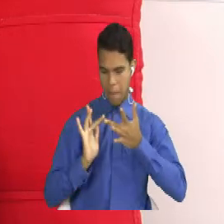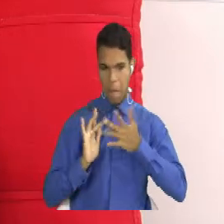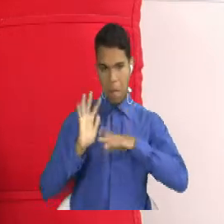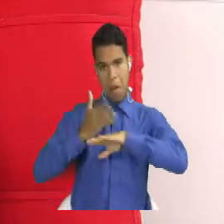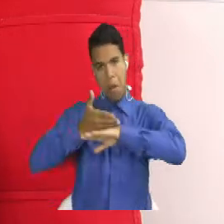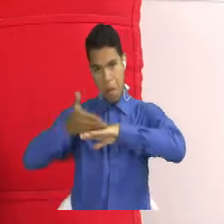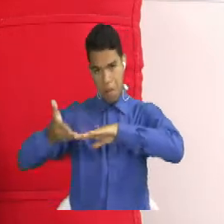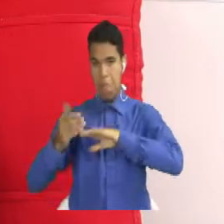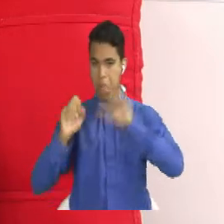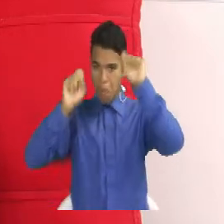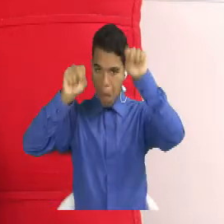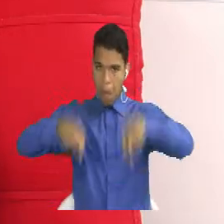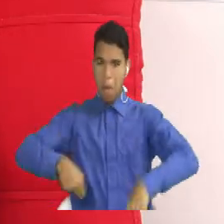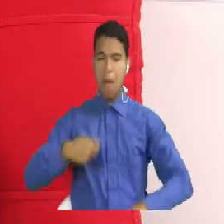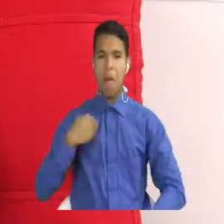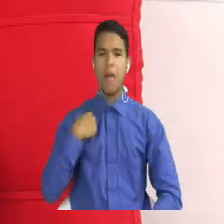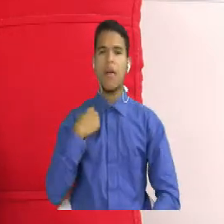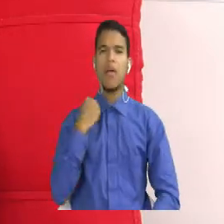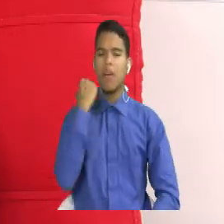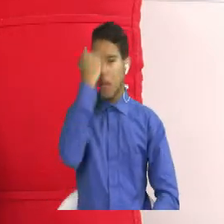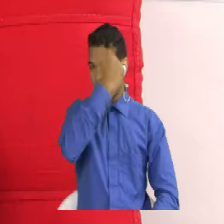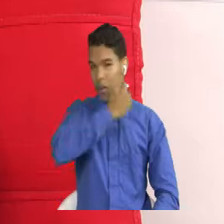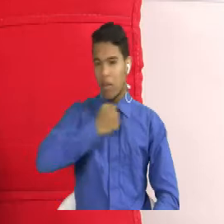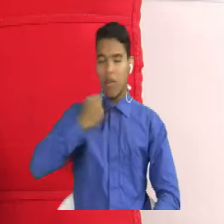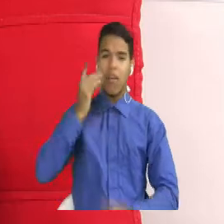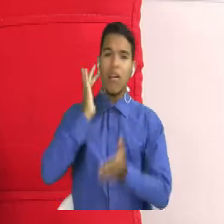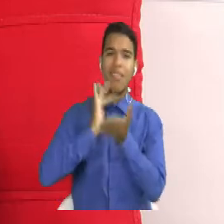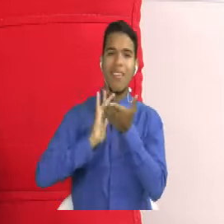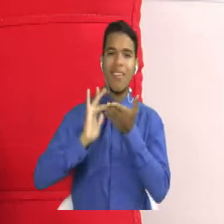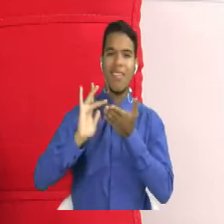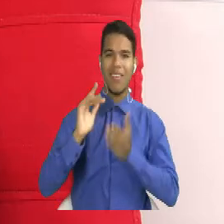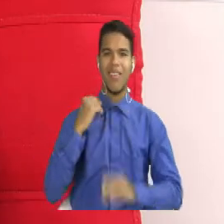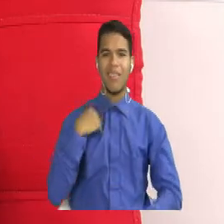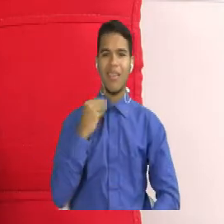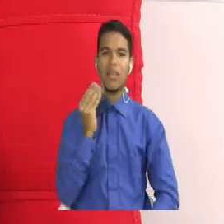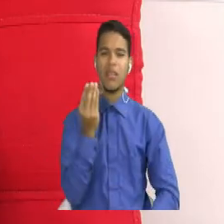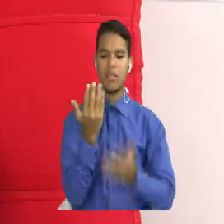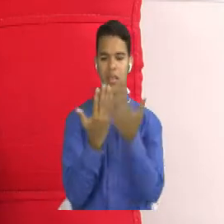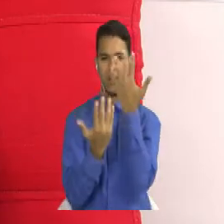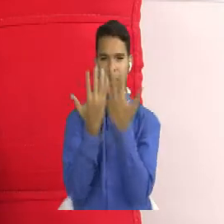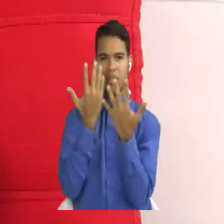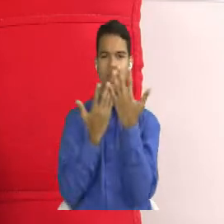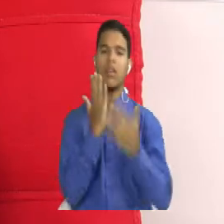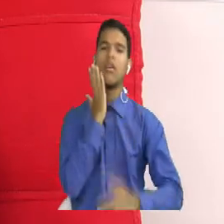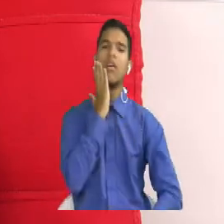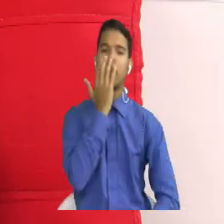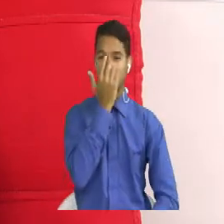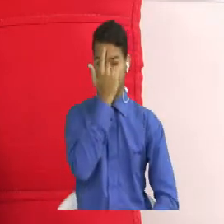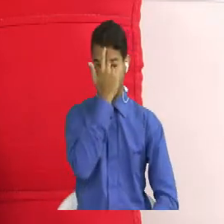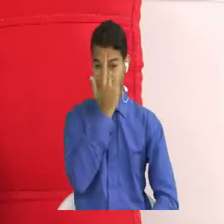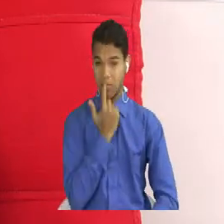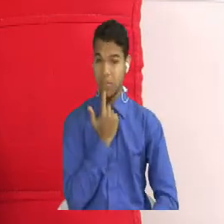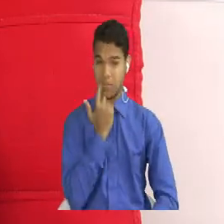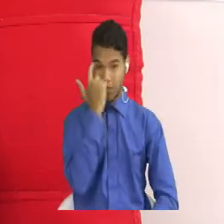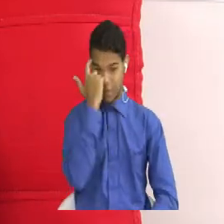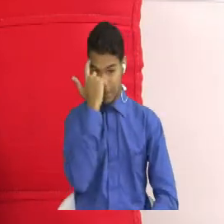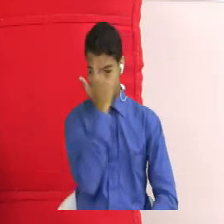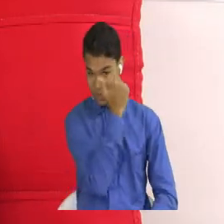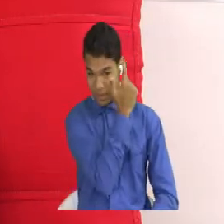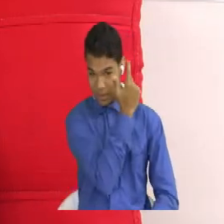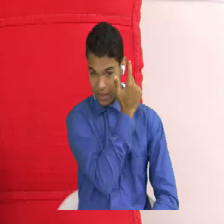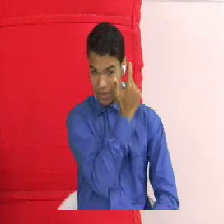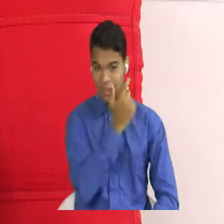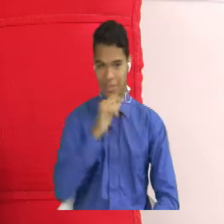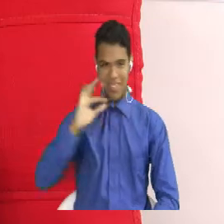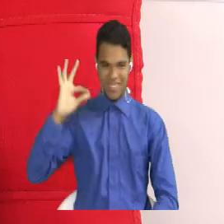pueden. Con la piel muy limpia, miren y tóquense, pálpense. En la zona T, que es generalmente donde más se acumula la